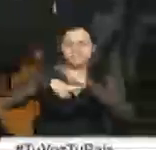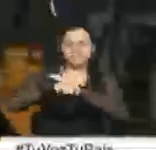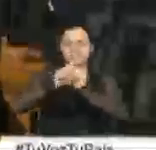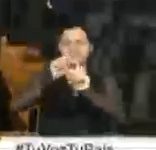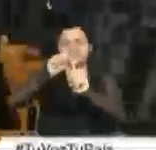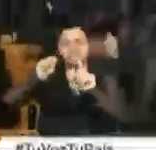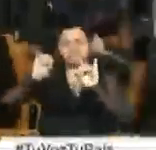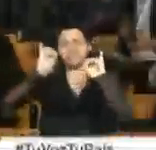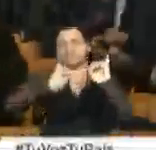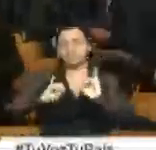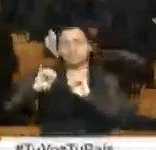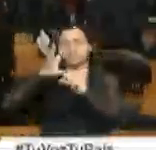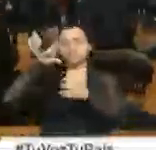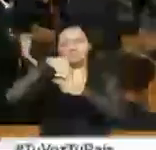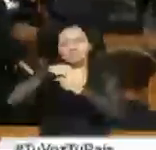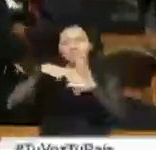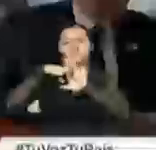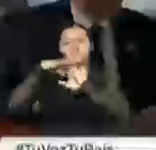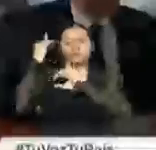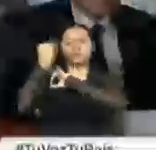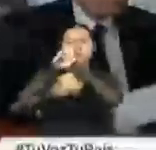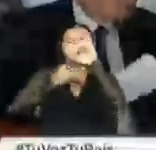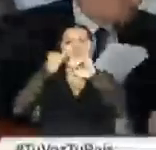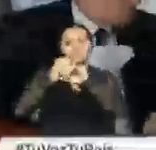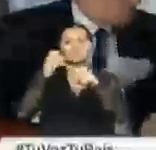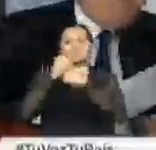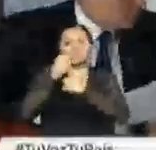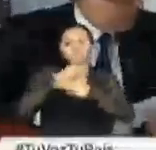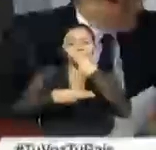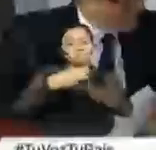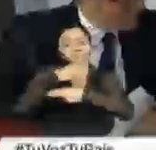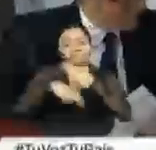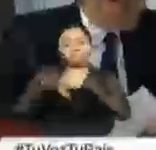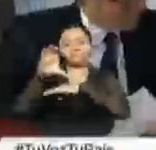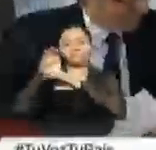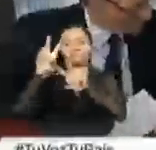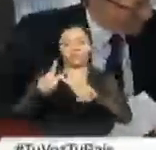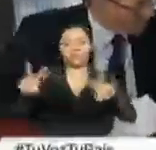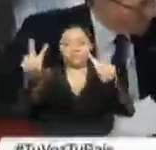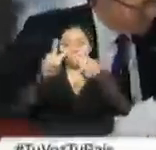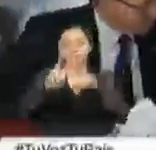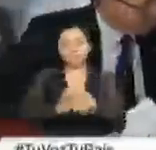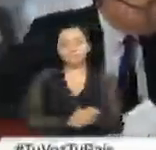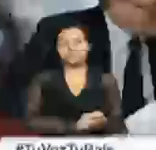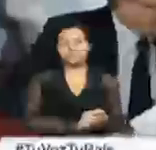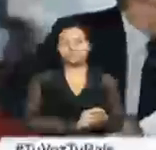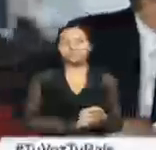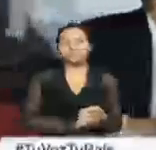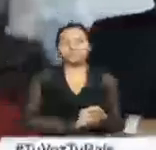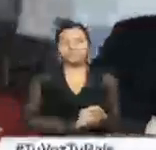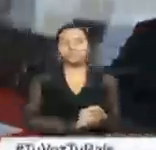que gestionan el sistema bancario internacional y los mercados de capitales de valores.